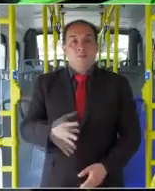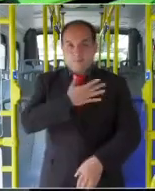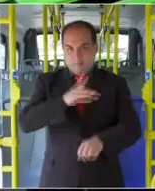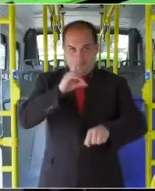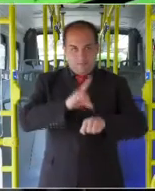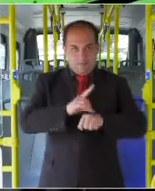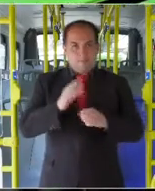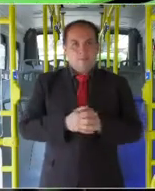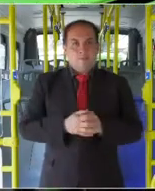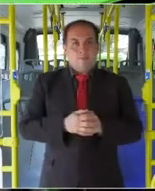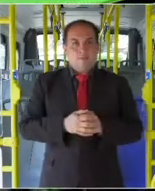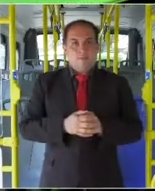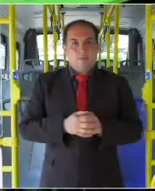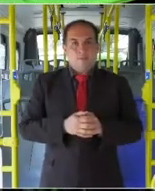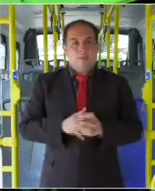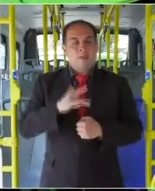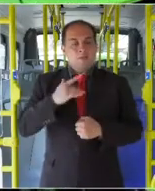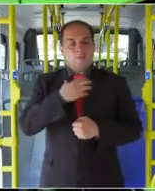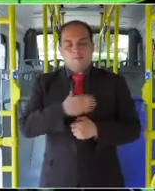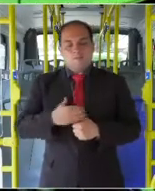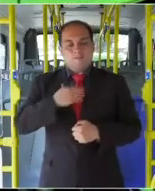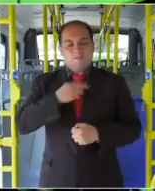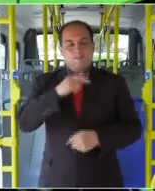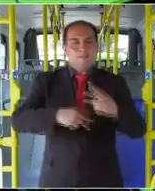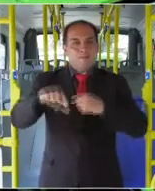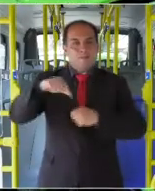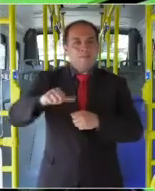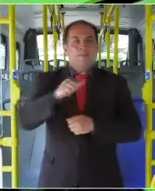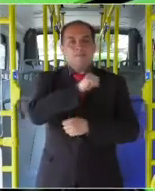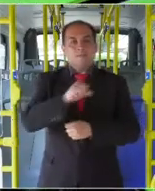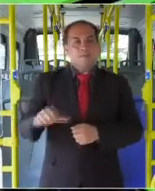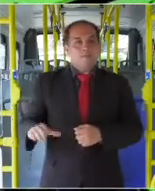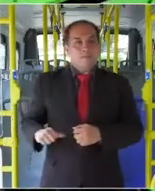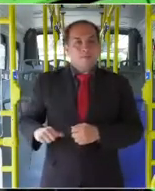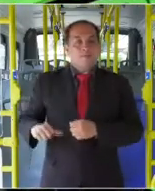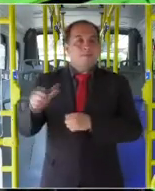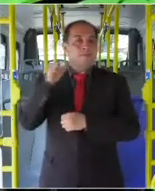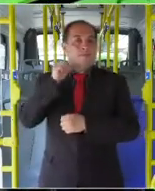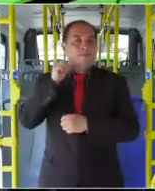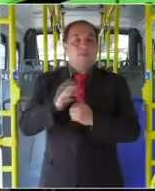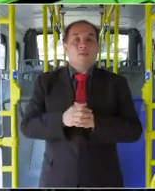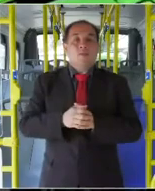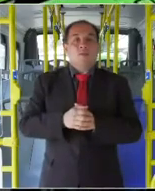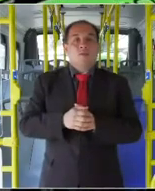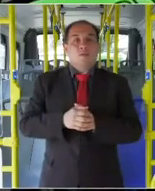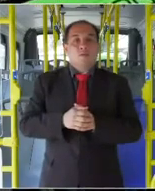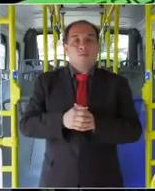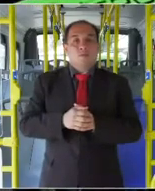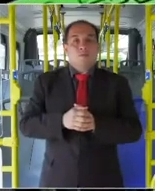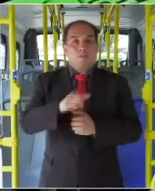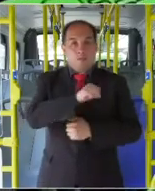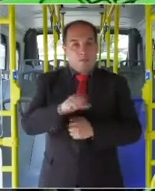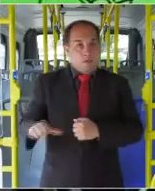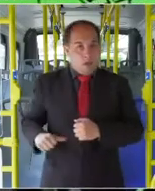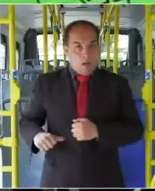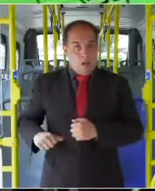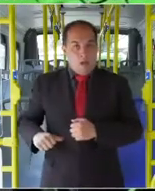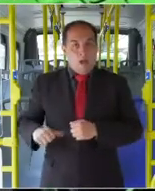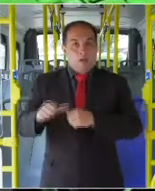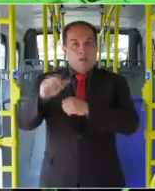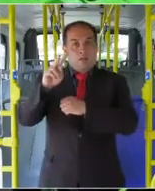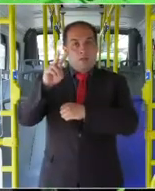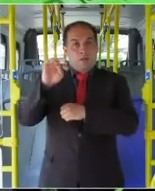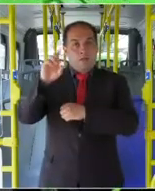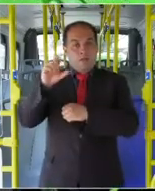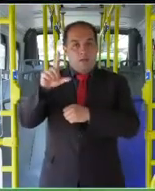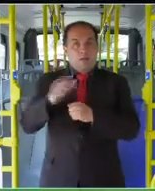Muy buenos días, me da mucho gusto estar aquí en Azcapotzalco con el alcalde Vidal, ya nos hemos